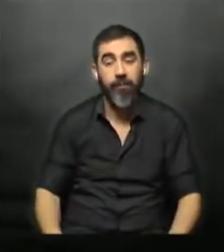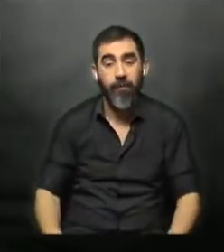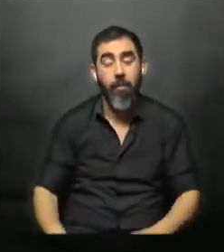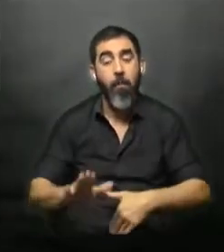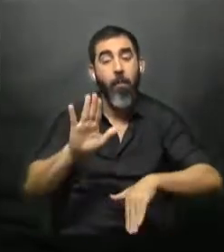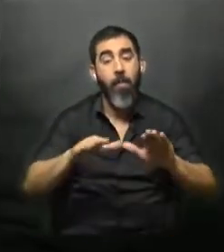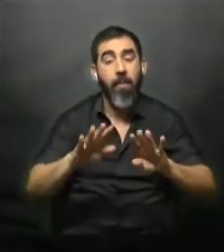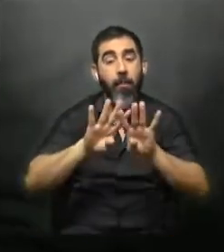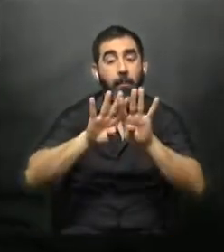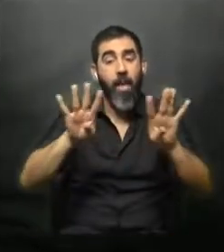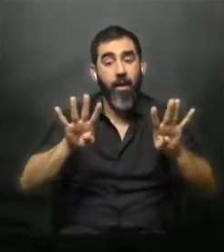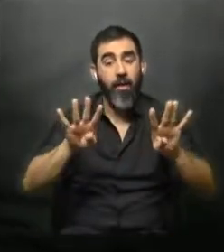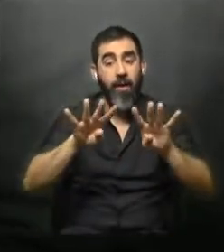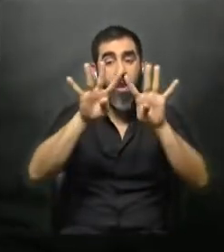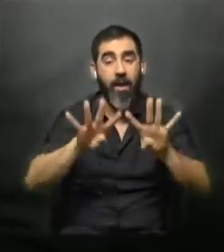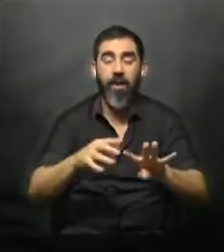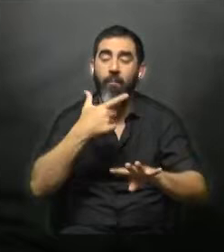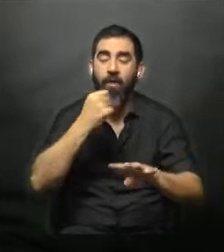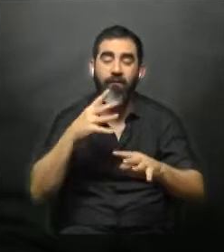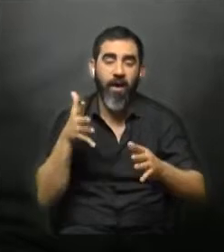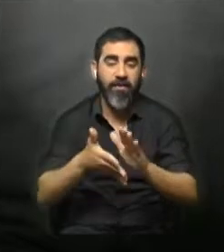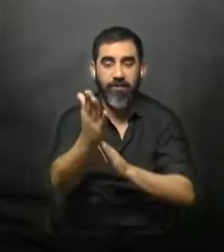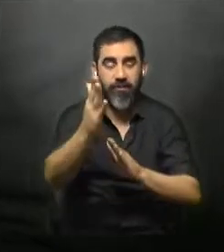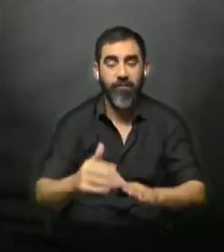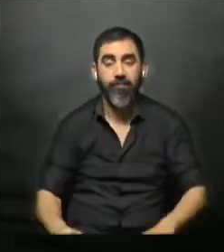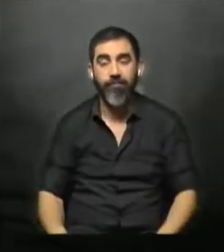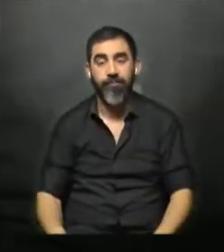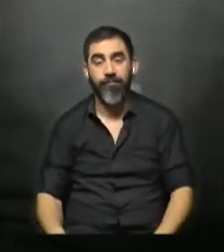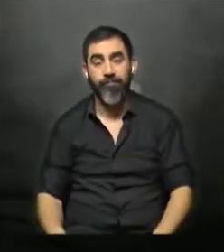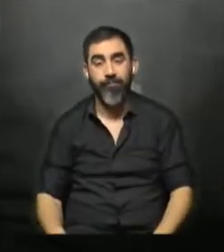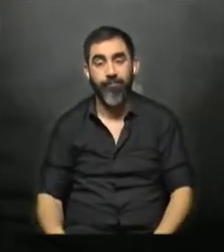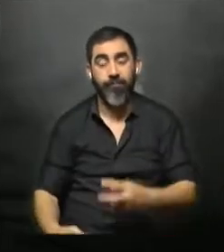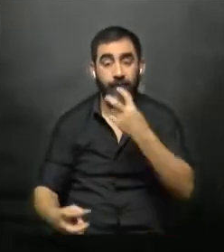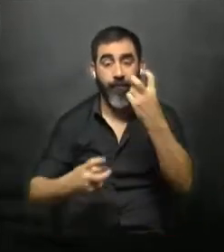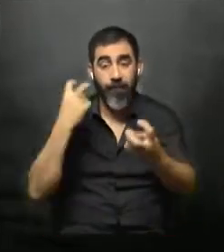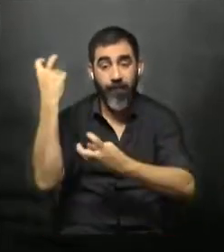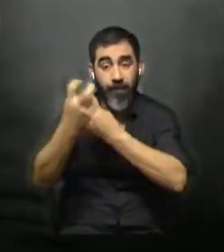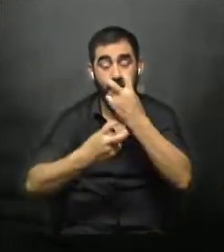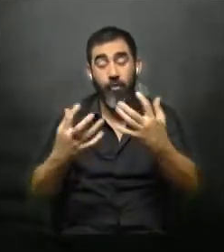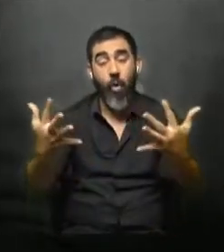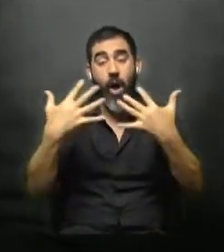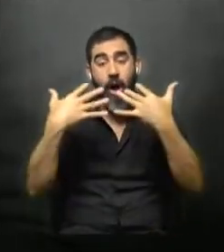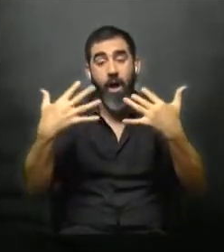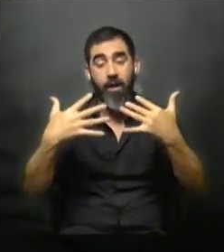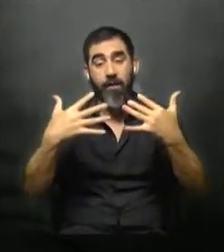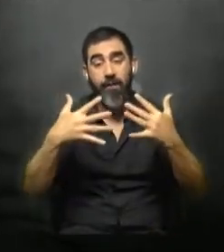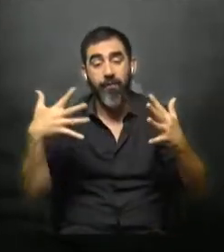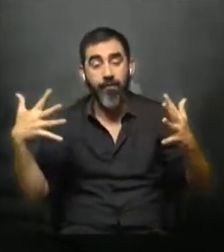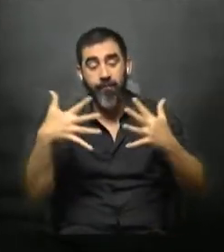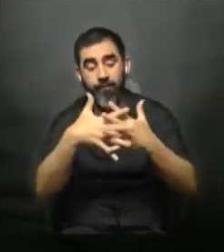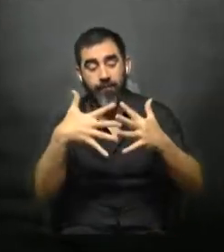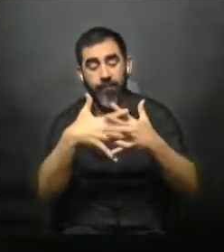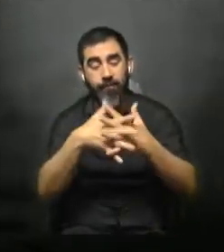mayor cuando tenés las placas que cuando tenés las rejas. Y el viento, el aire, pasa a través de